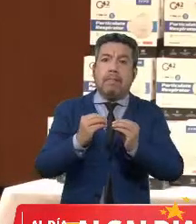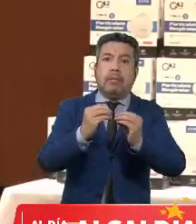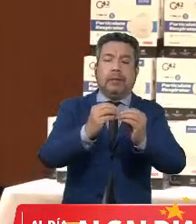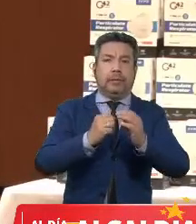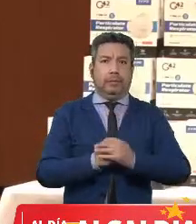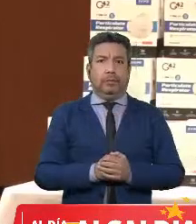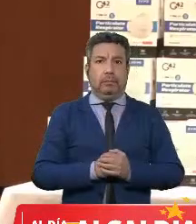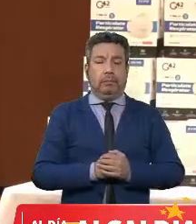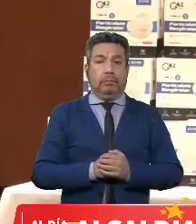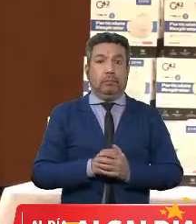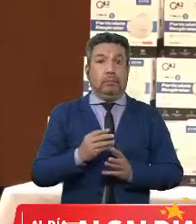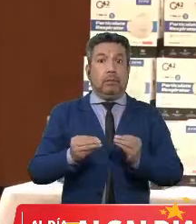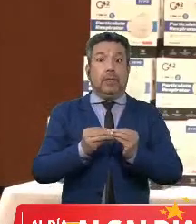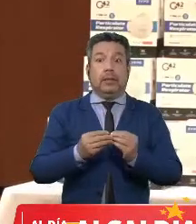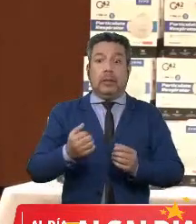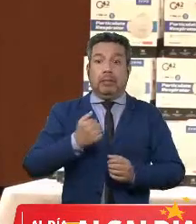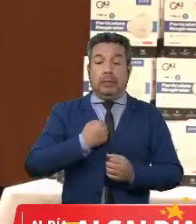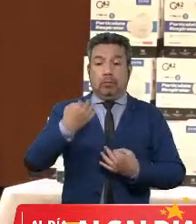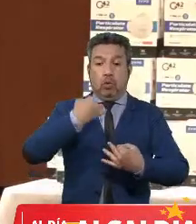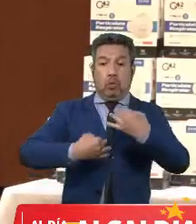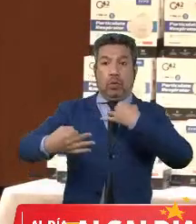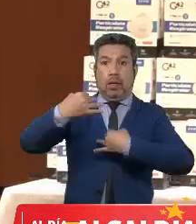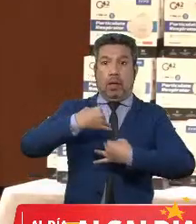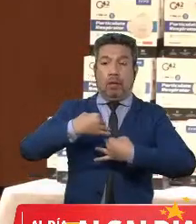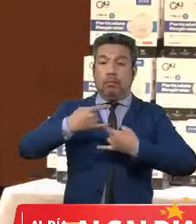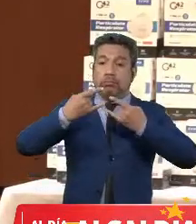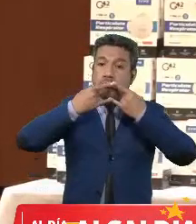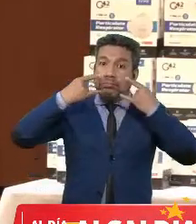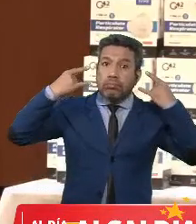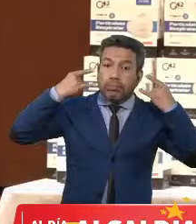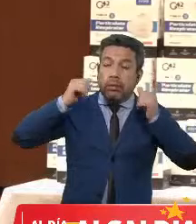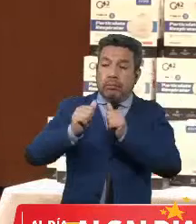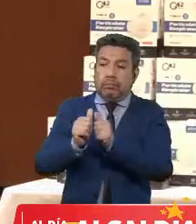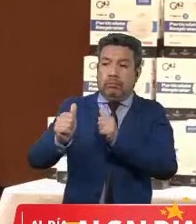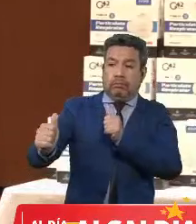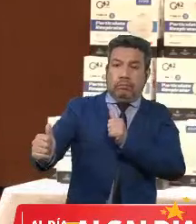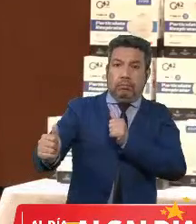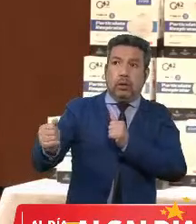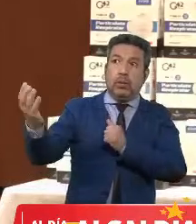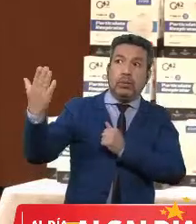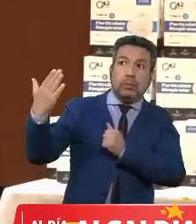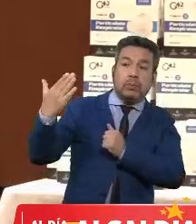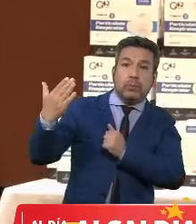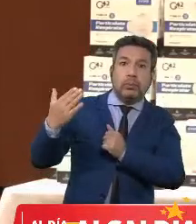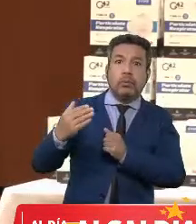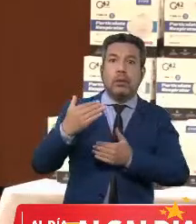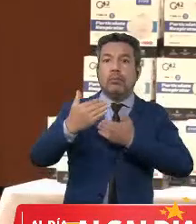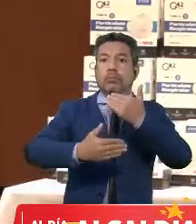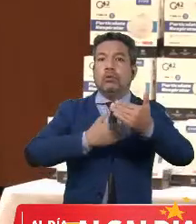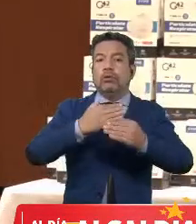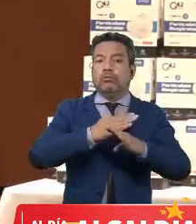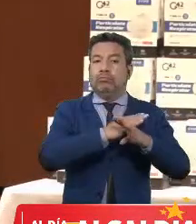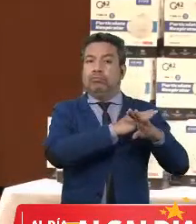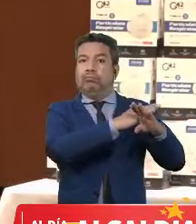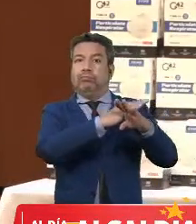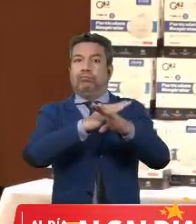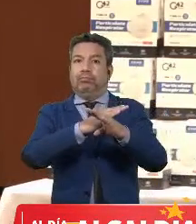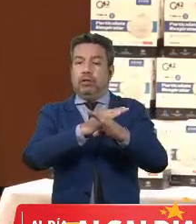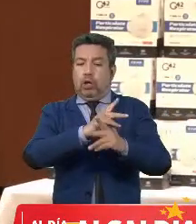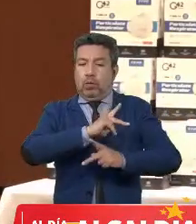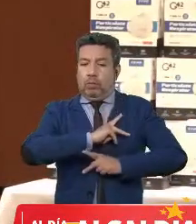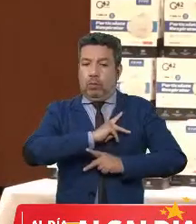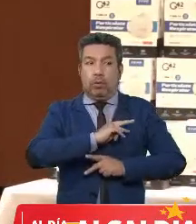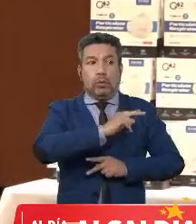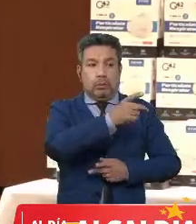El autocuidado, el uso del tapabocas, el distanciamiento, la ventilación, los protocolos de seguridad y de bioseguridad que nos corresponde